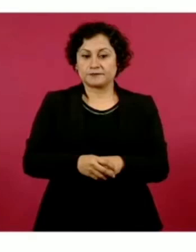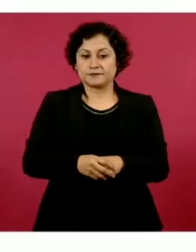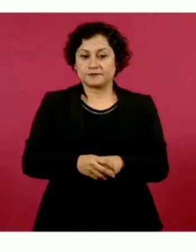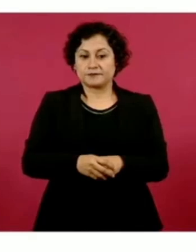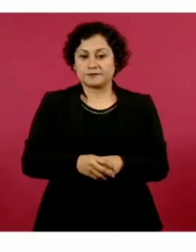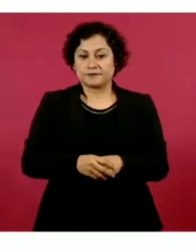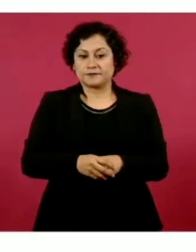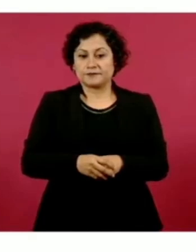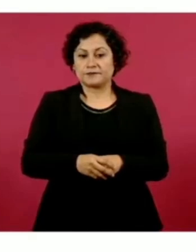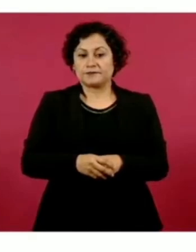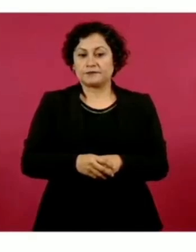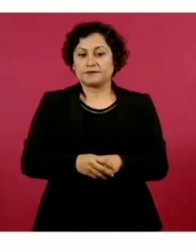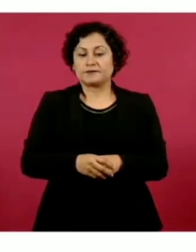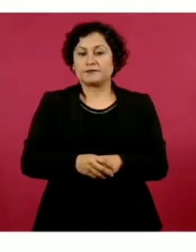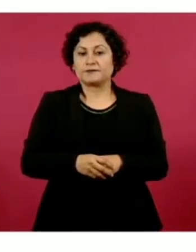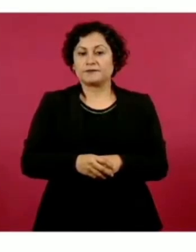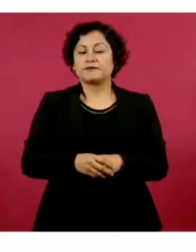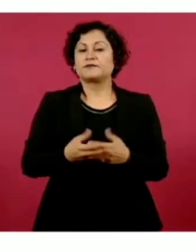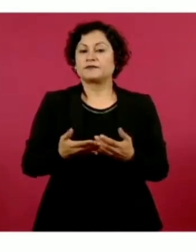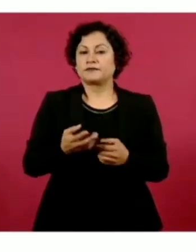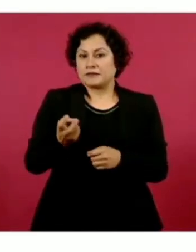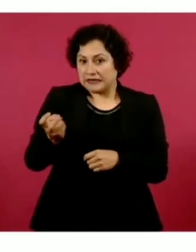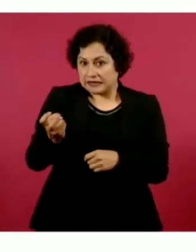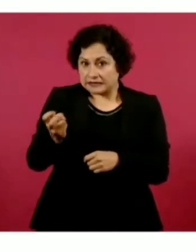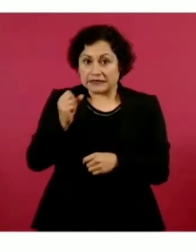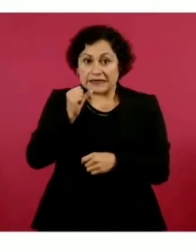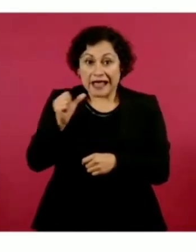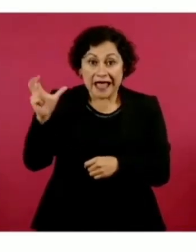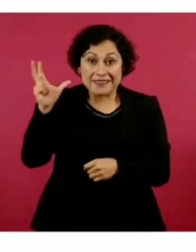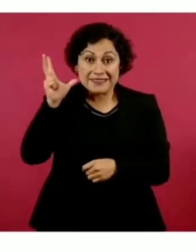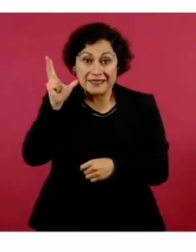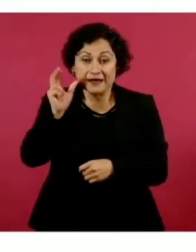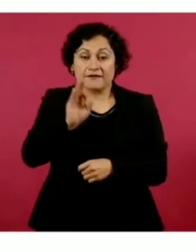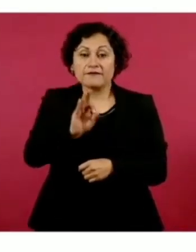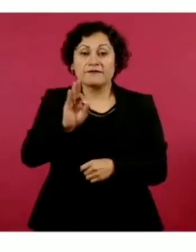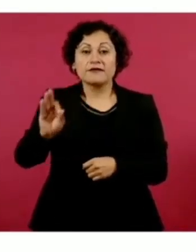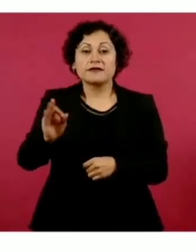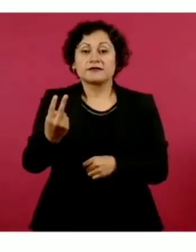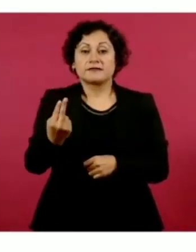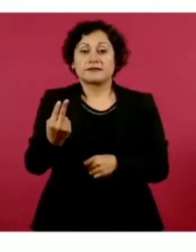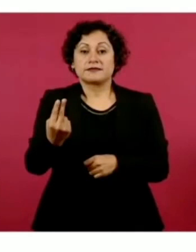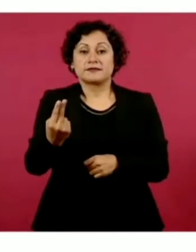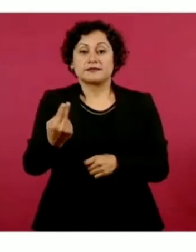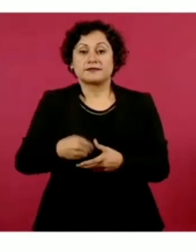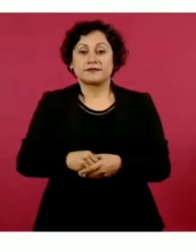pero esta es de antier, de 25.